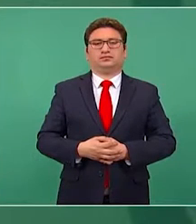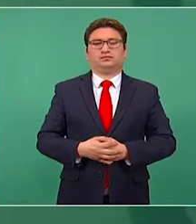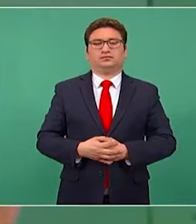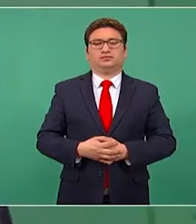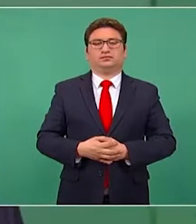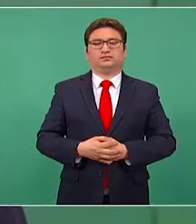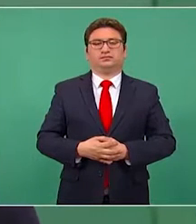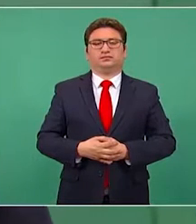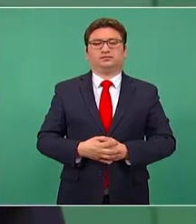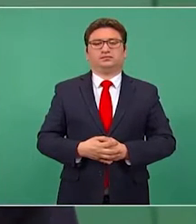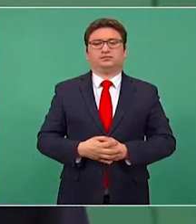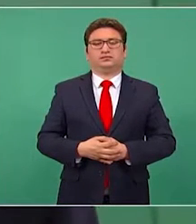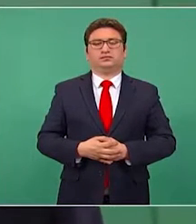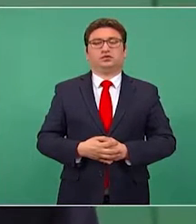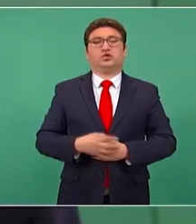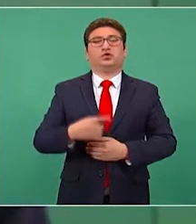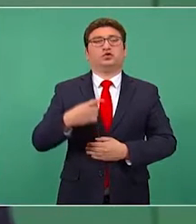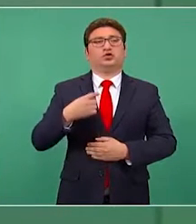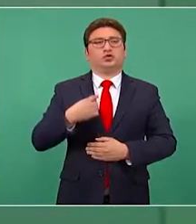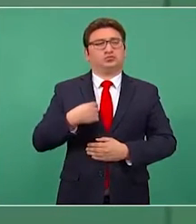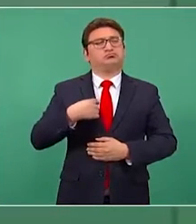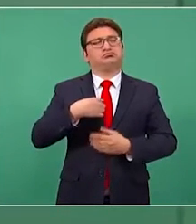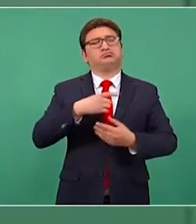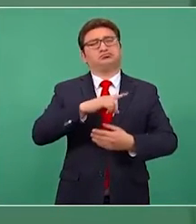ofrecer a todos, ¿no?, mi afecto,